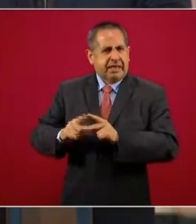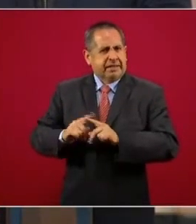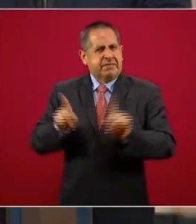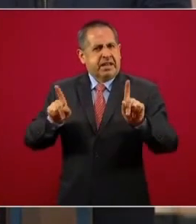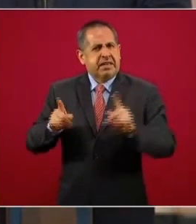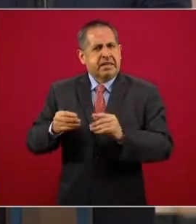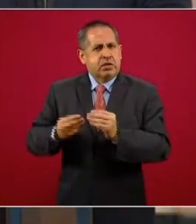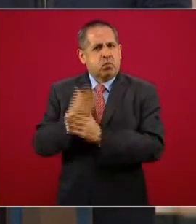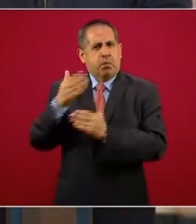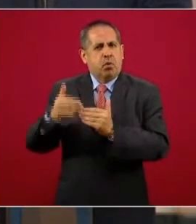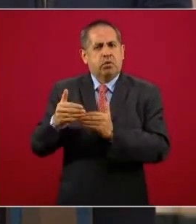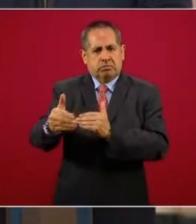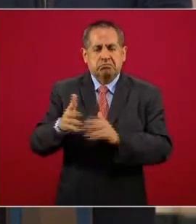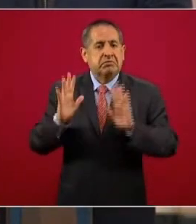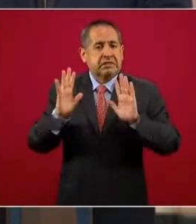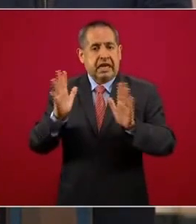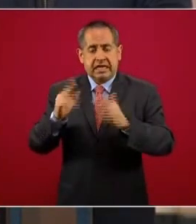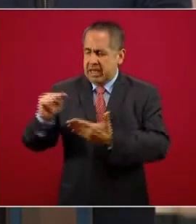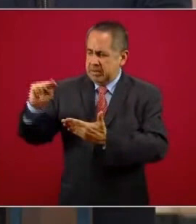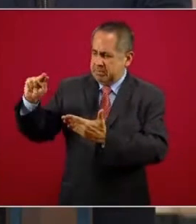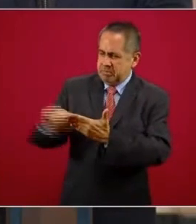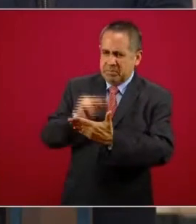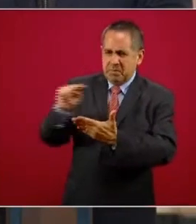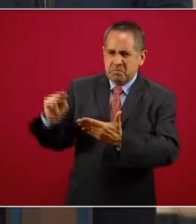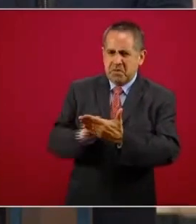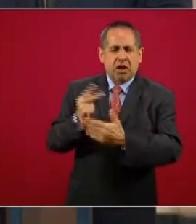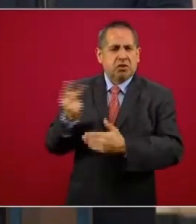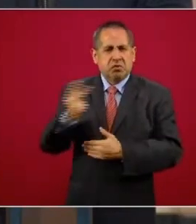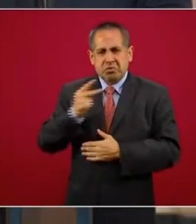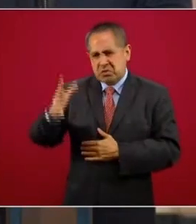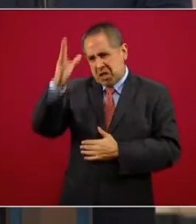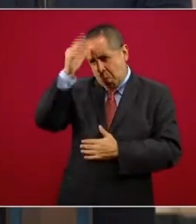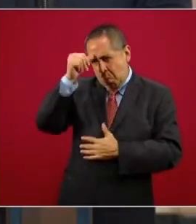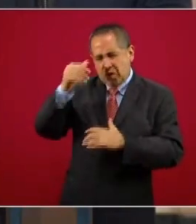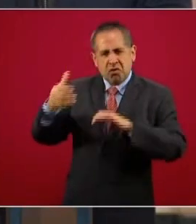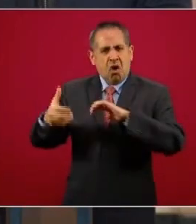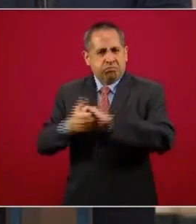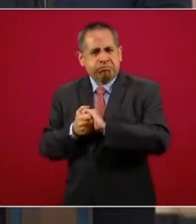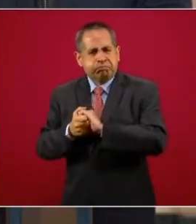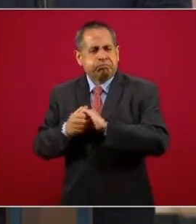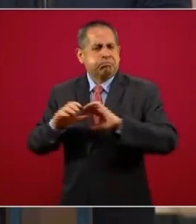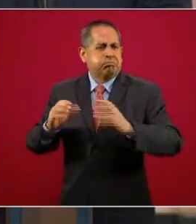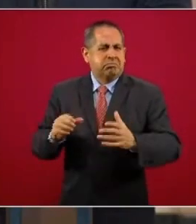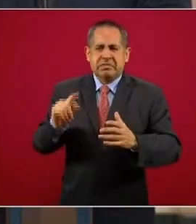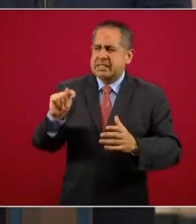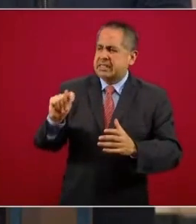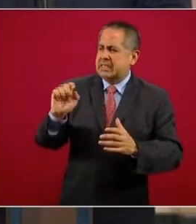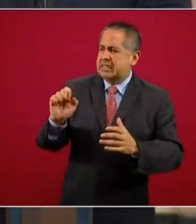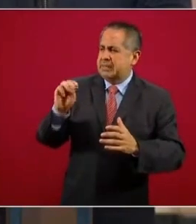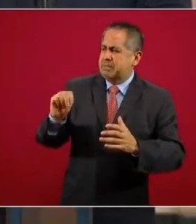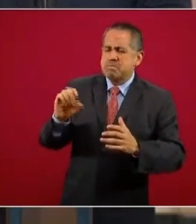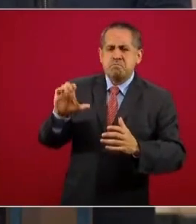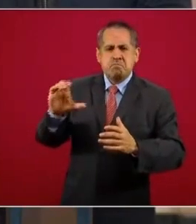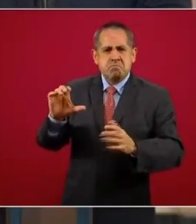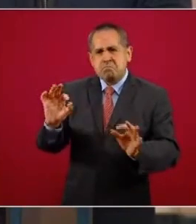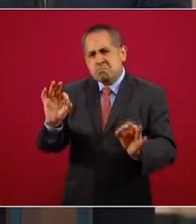hemos firmado un nuevo tratado de libre comercio